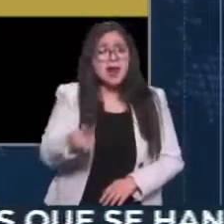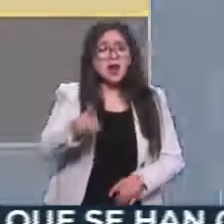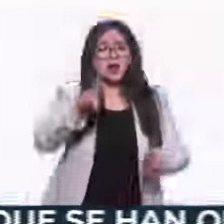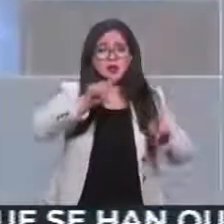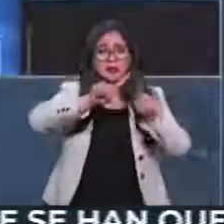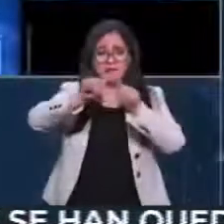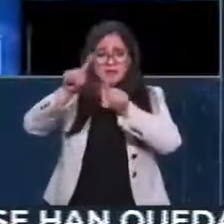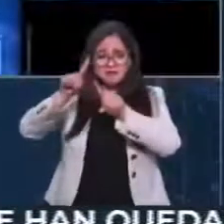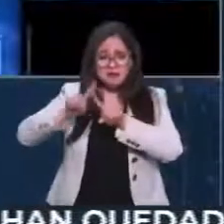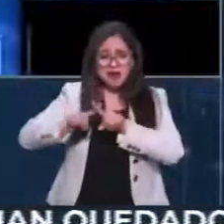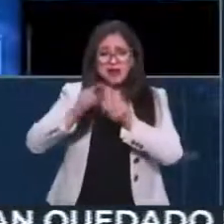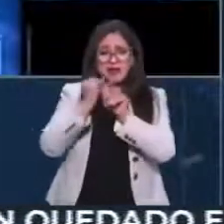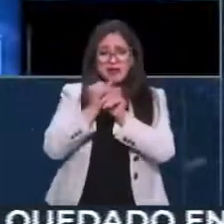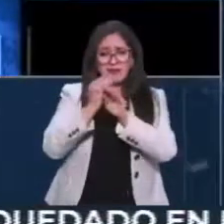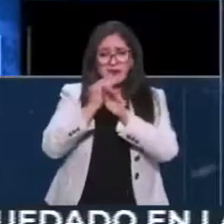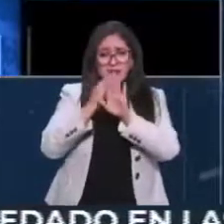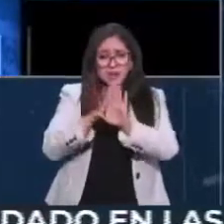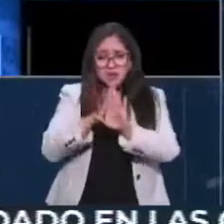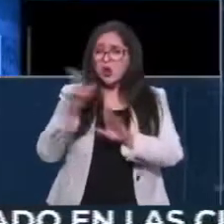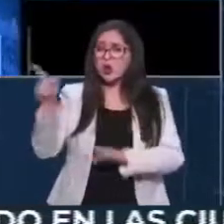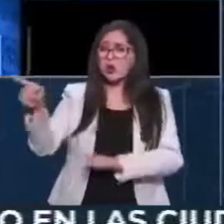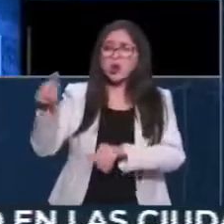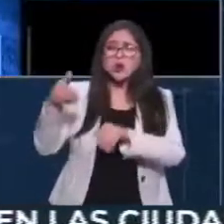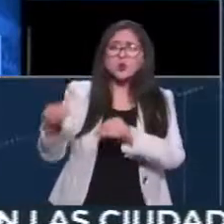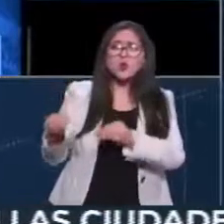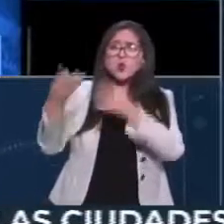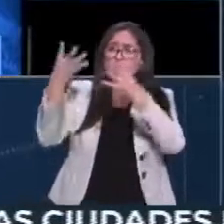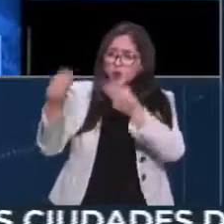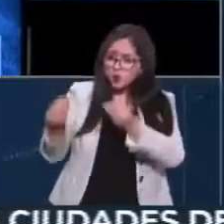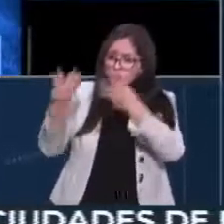dio, las cifras que se plasmaron ahí, pues son